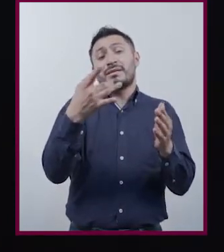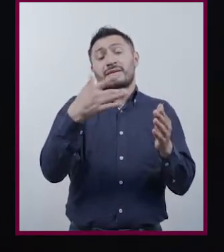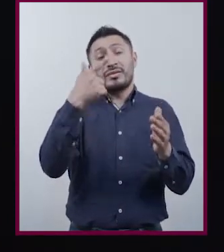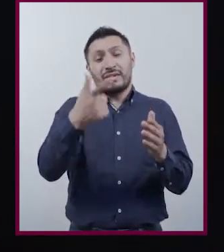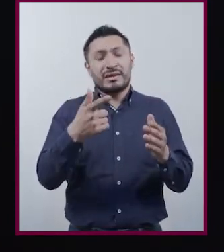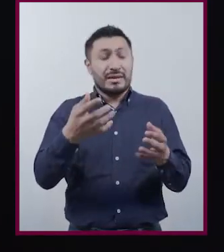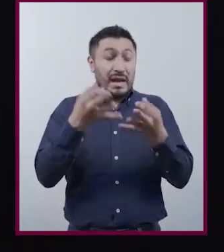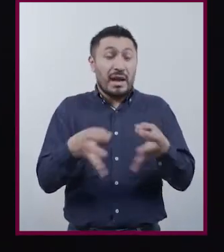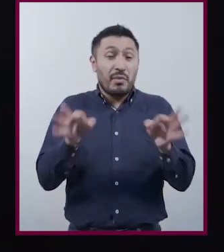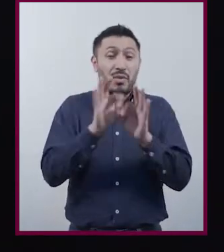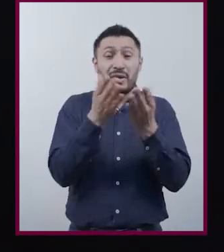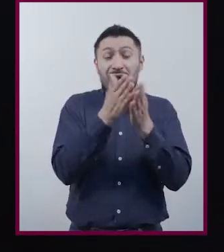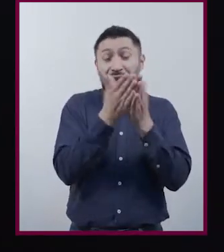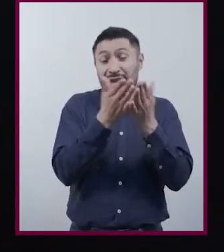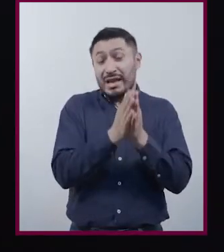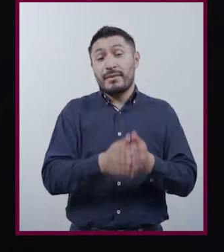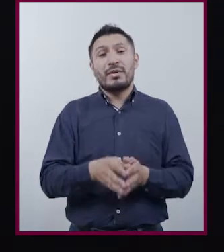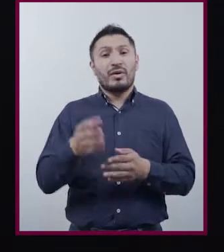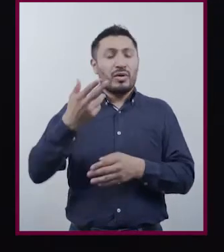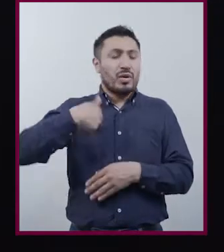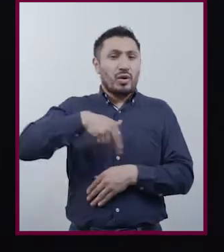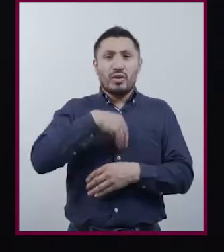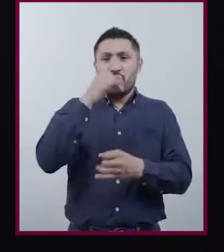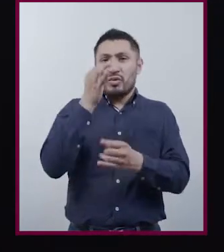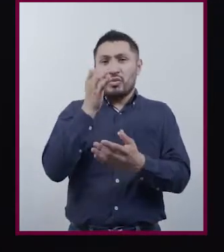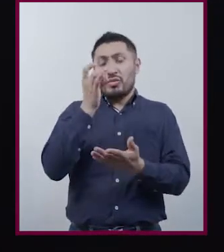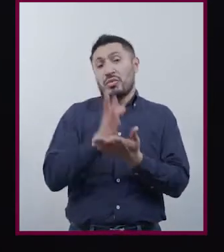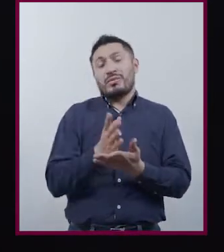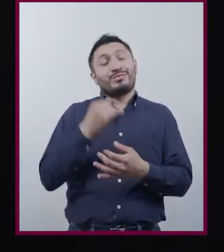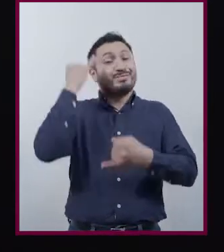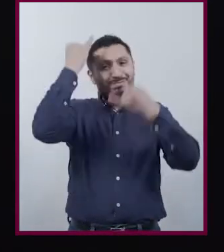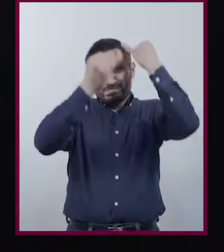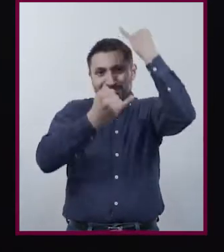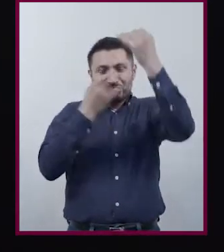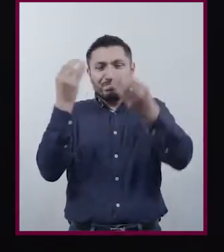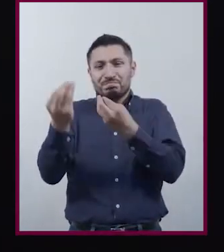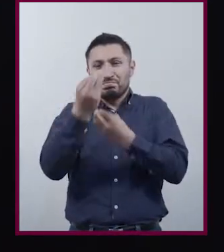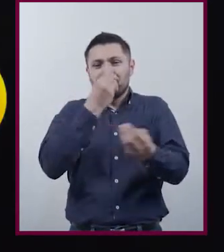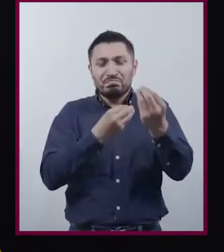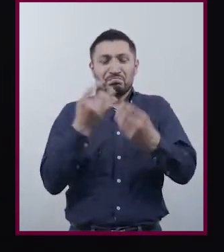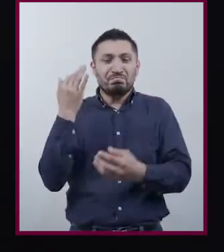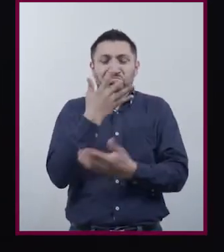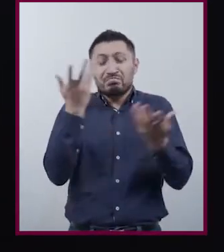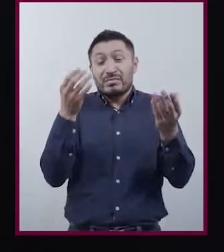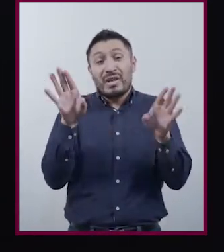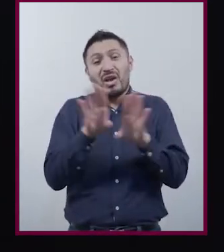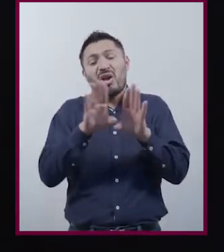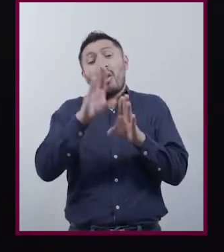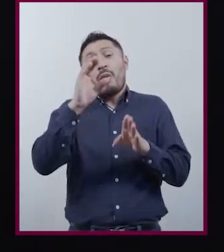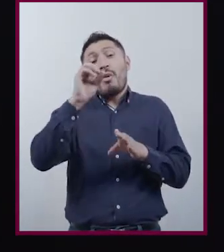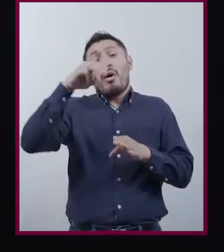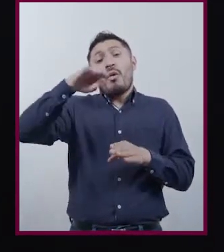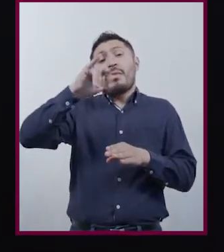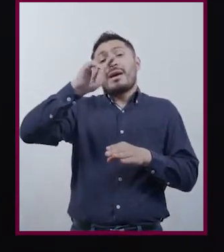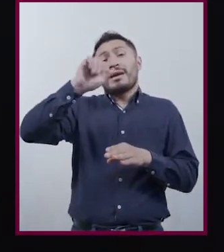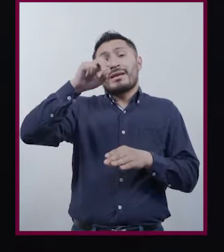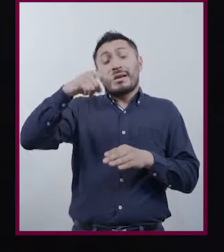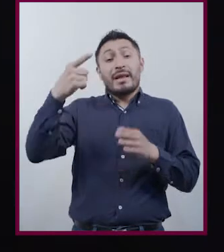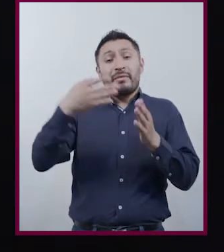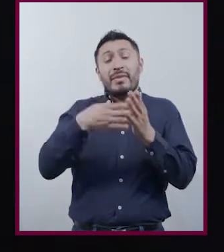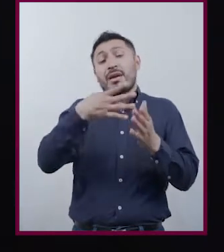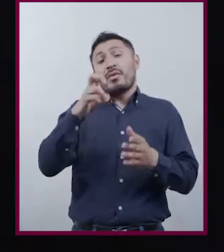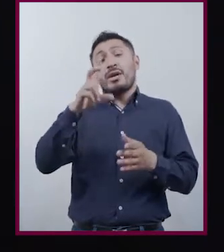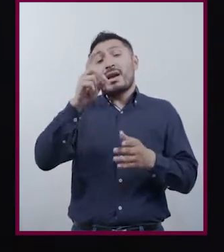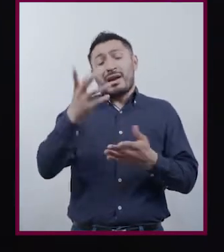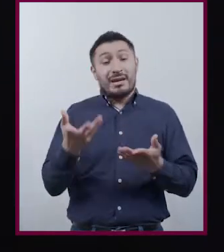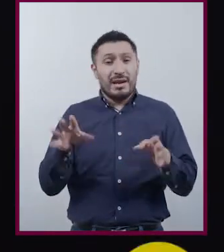resto de nosotros solo nos resta imaginar estas delicias. ¿Cómo habrá sido Comitán en los años 30? ¿Qué tanto han